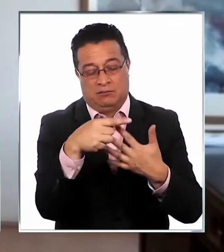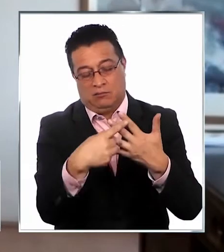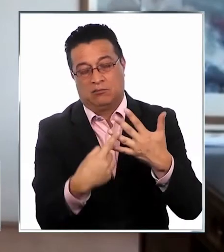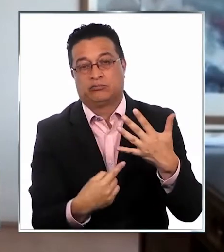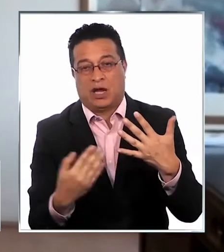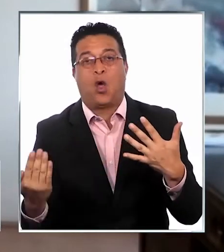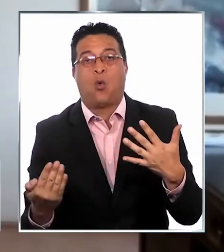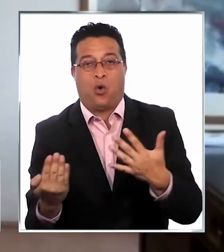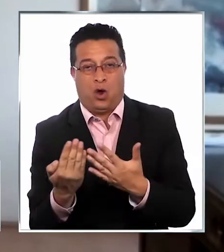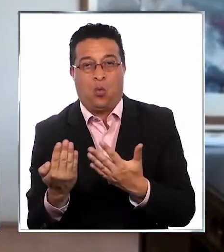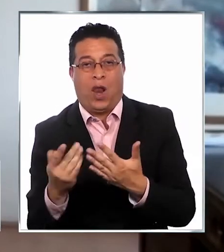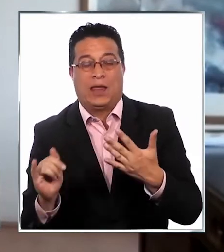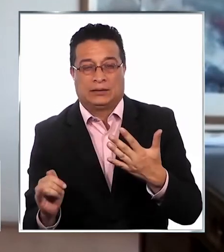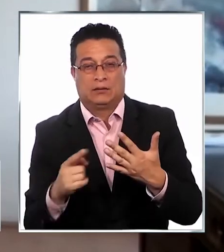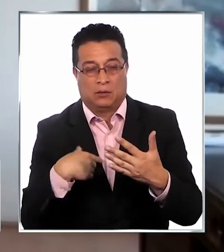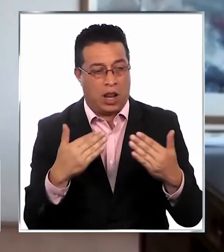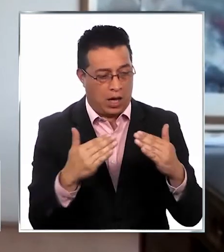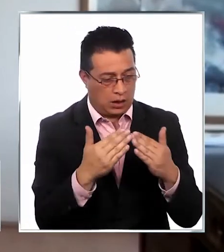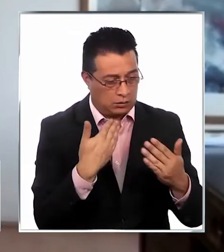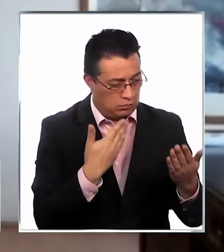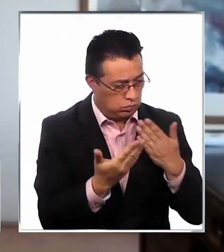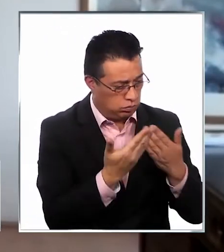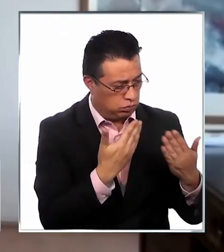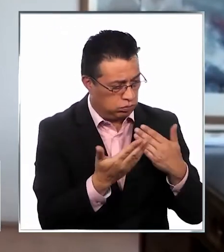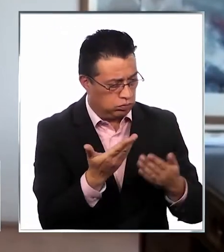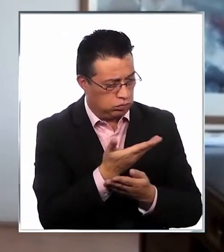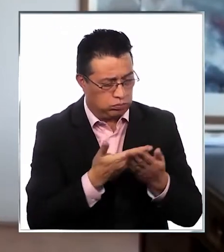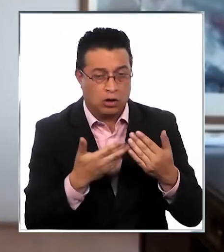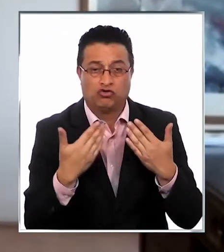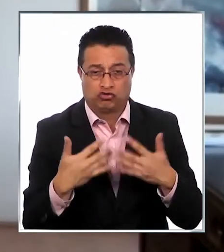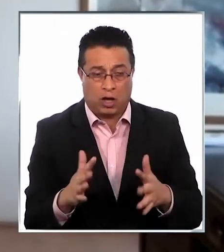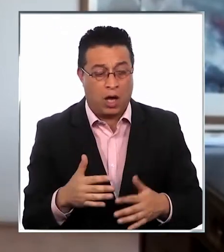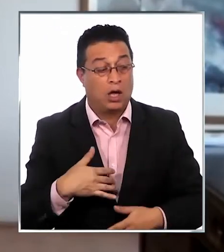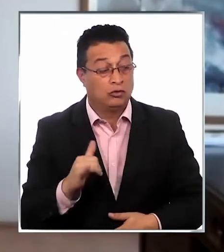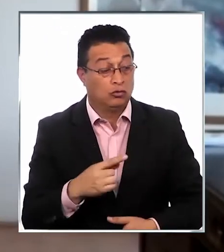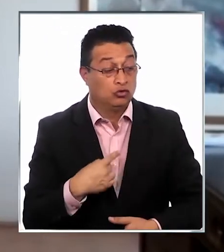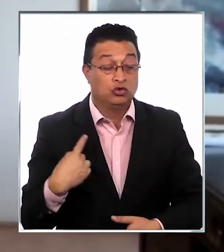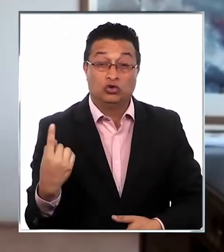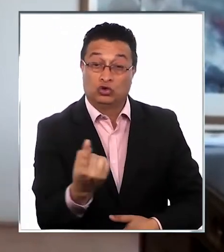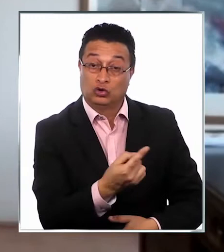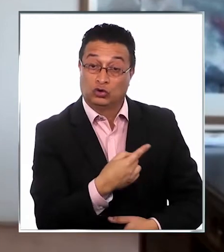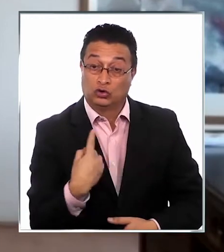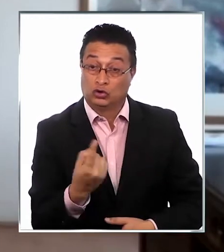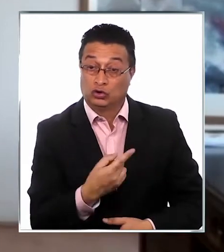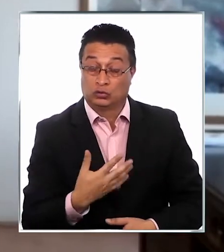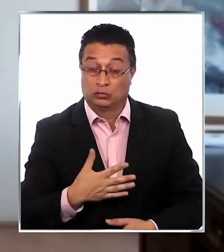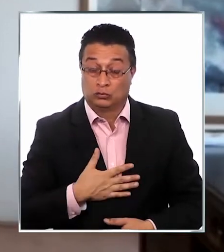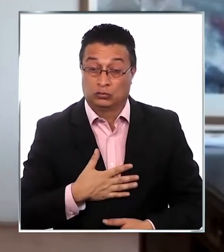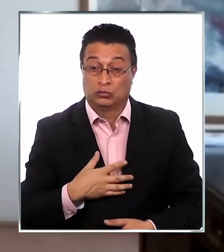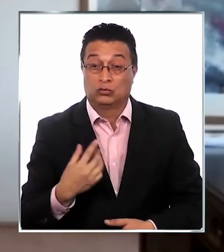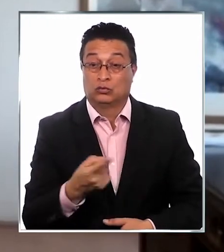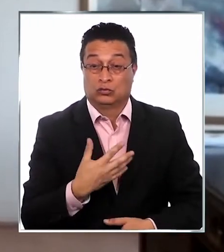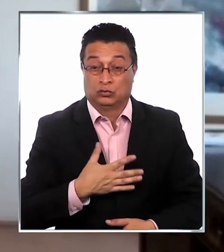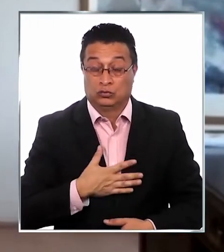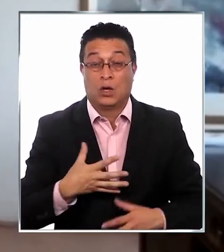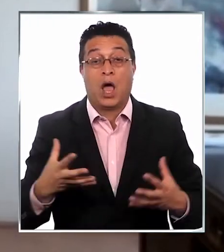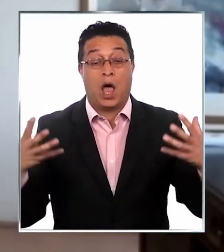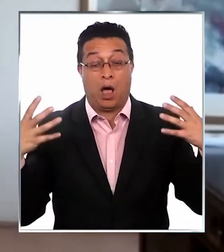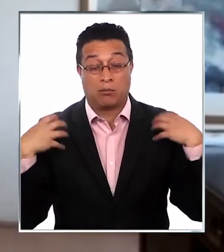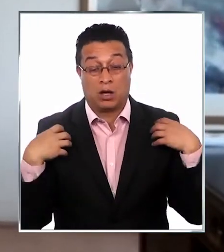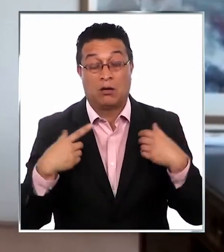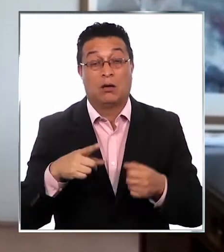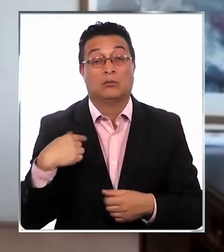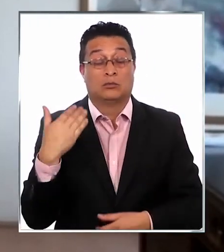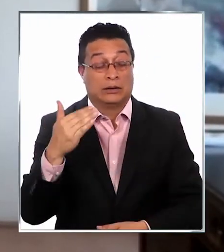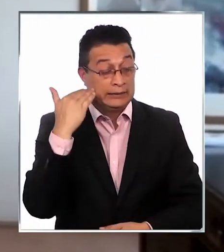hemos conversado en nuestra casa y todos estamos, nosotros digamos como apoderados y también